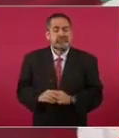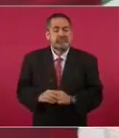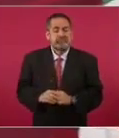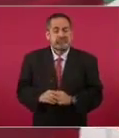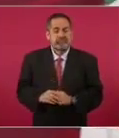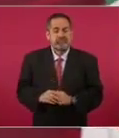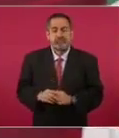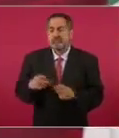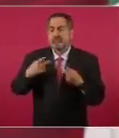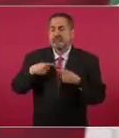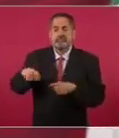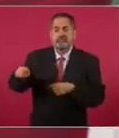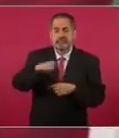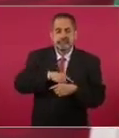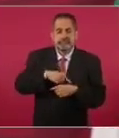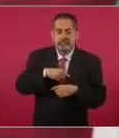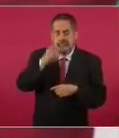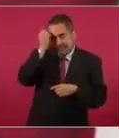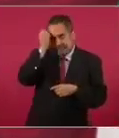lo olvidaron.